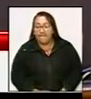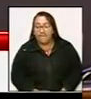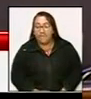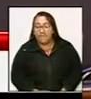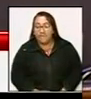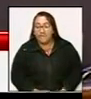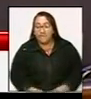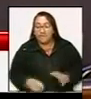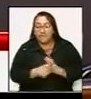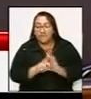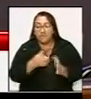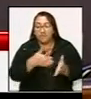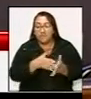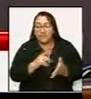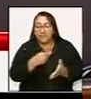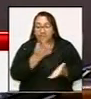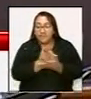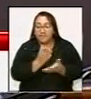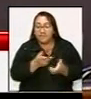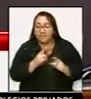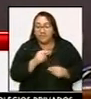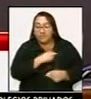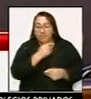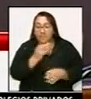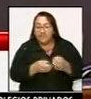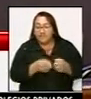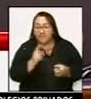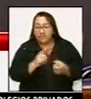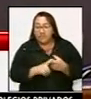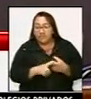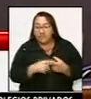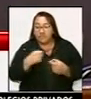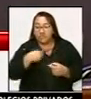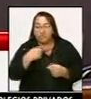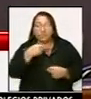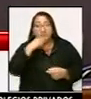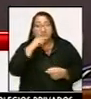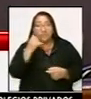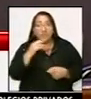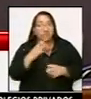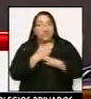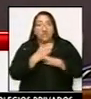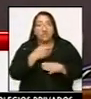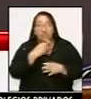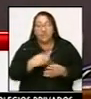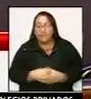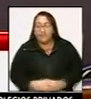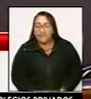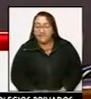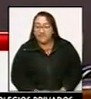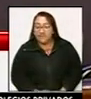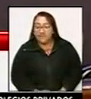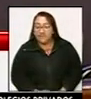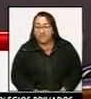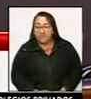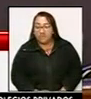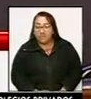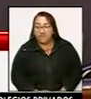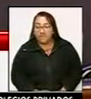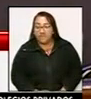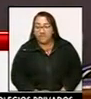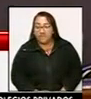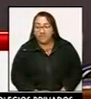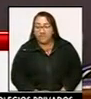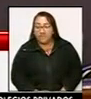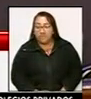son débiles, no son drásticas? ¿Cuando en el Poder Judicial hasta jueces, mujeres hay que no defienden a las mujeres? Entonces yo digo,